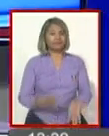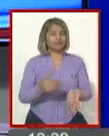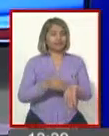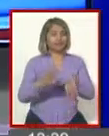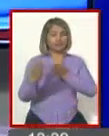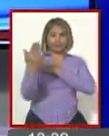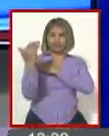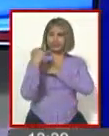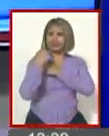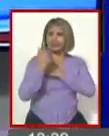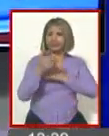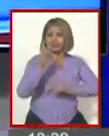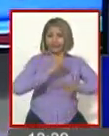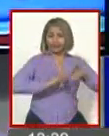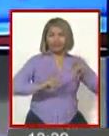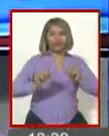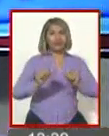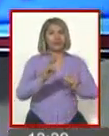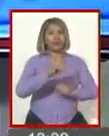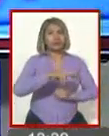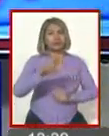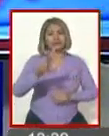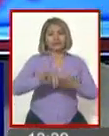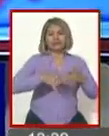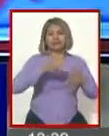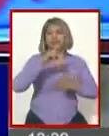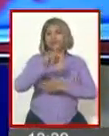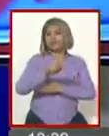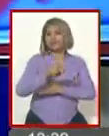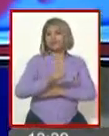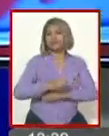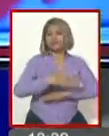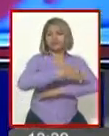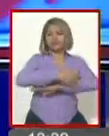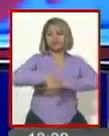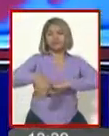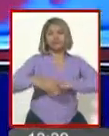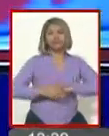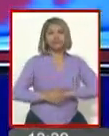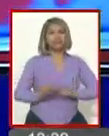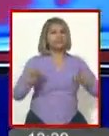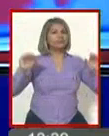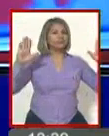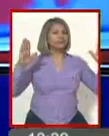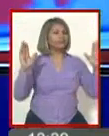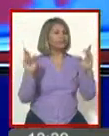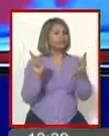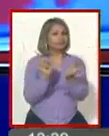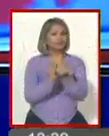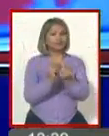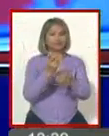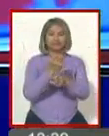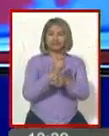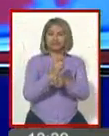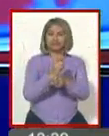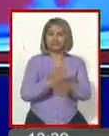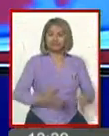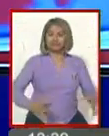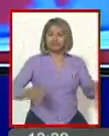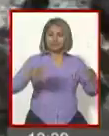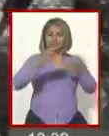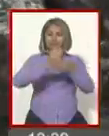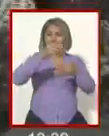Volvemos hasta Santa Cruz, donde los vecinos del barrio 23 de junio, zona de la avenida Advancer, encontraron restos óseos en un